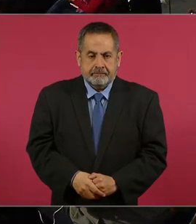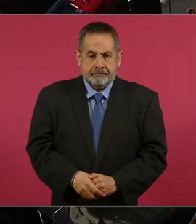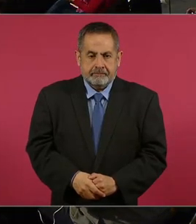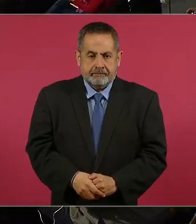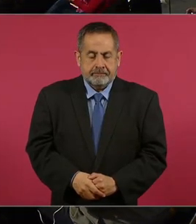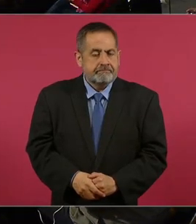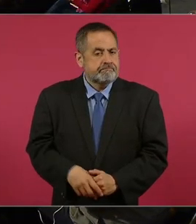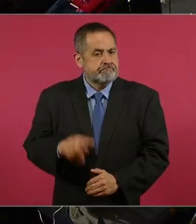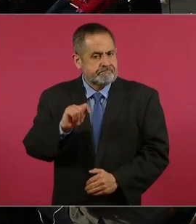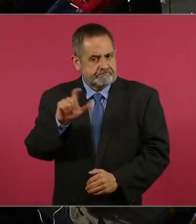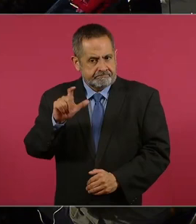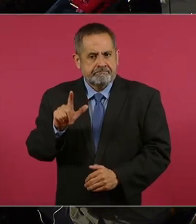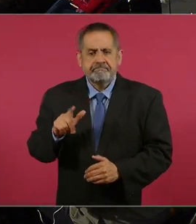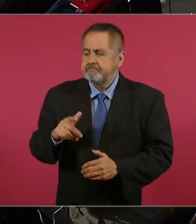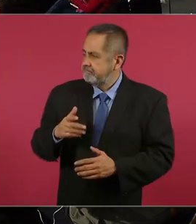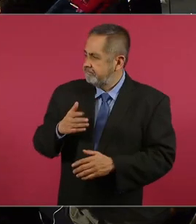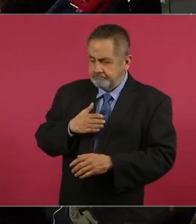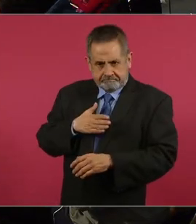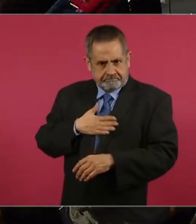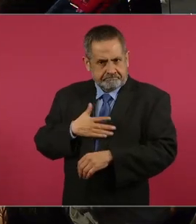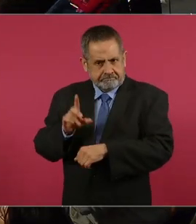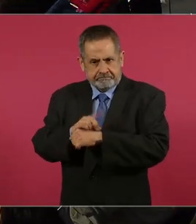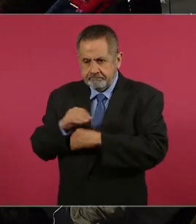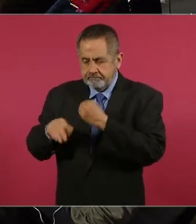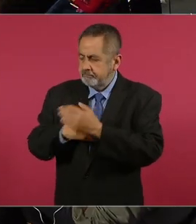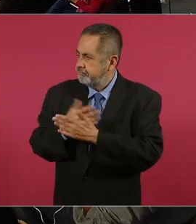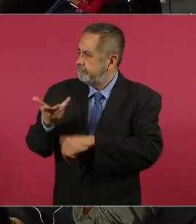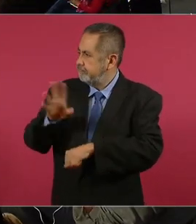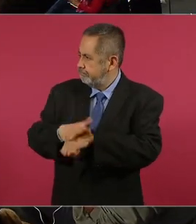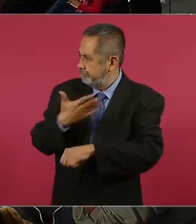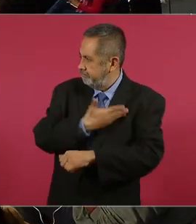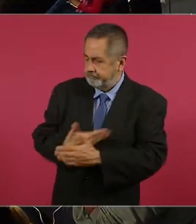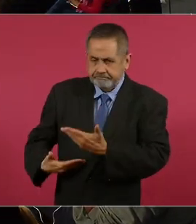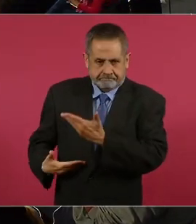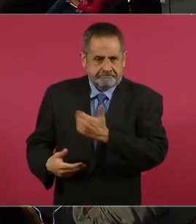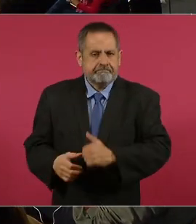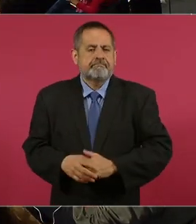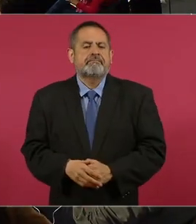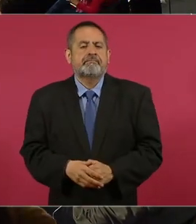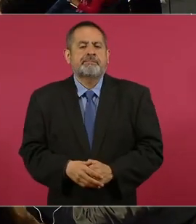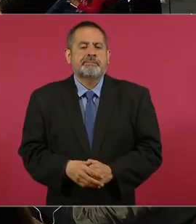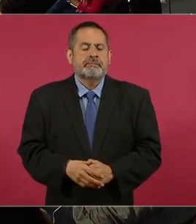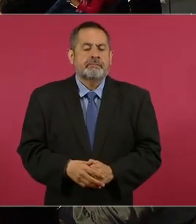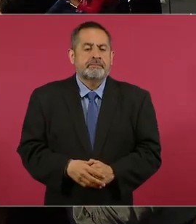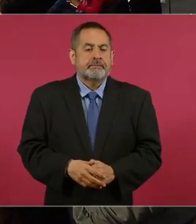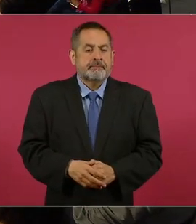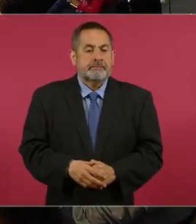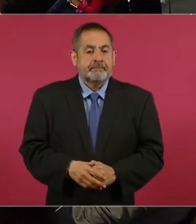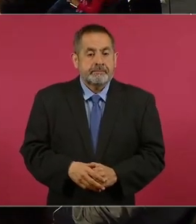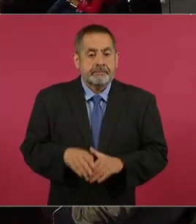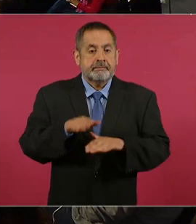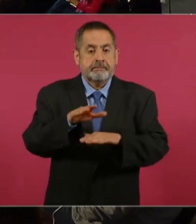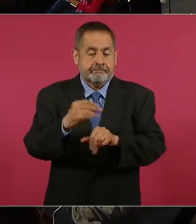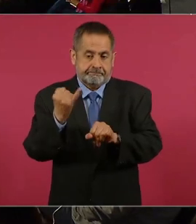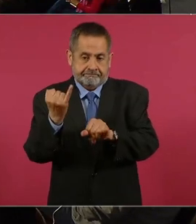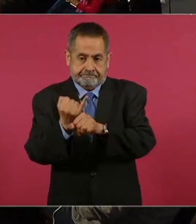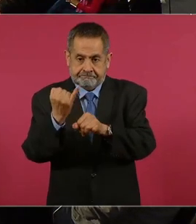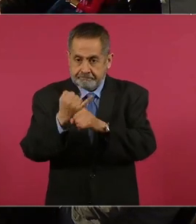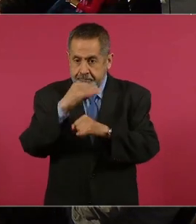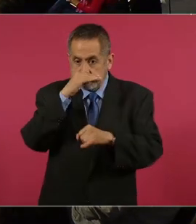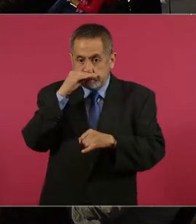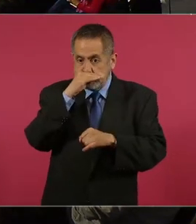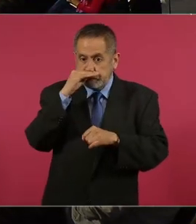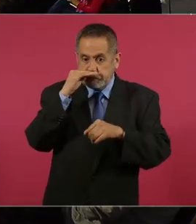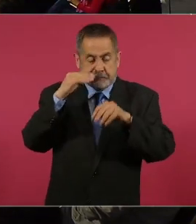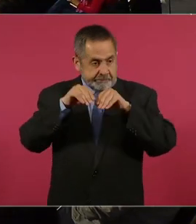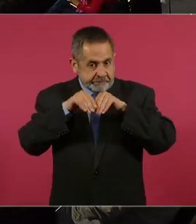¿Qué tal? Buenos días a todos. Con su permiso, señor presidente. Sobre el despliegue de internet gratuito,